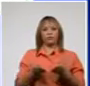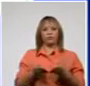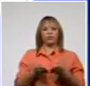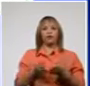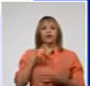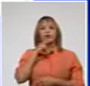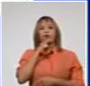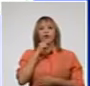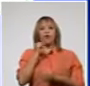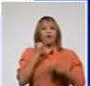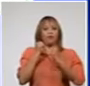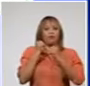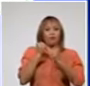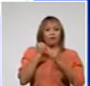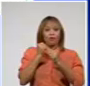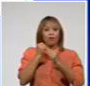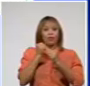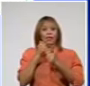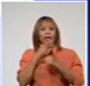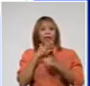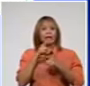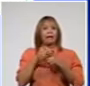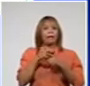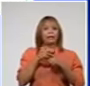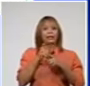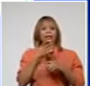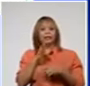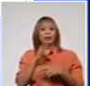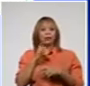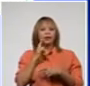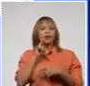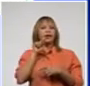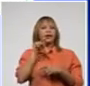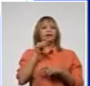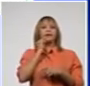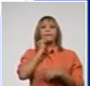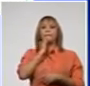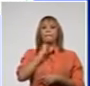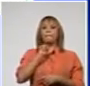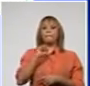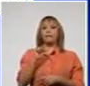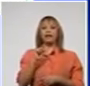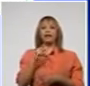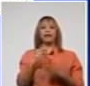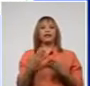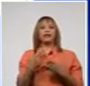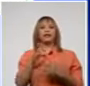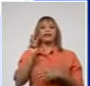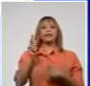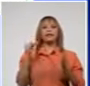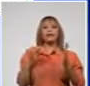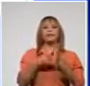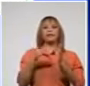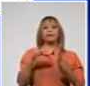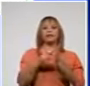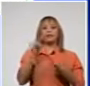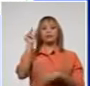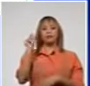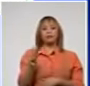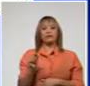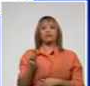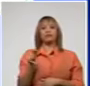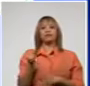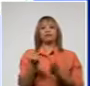más intenso, casi carmelita, pues son los que tienen más de 3 millones de casos en